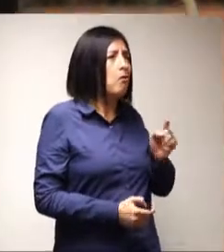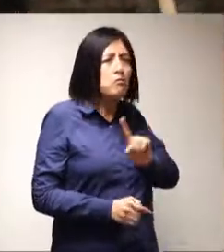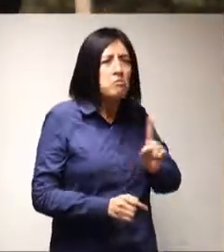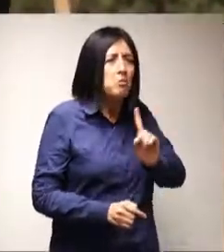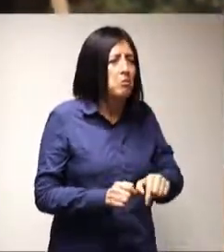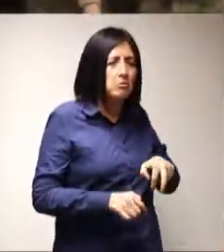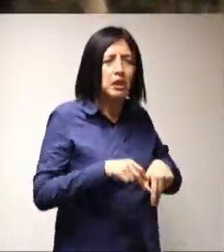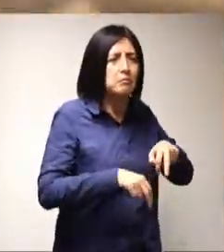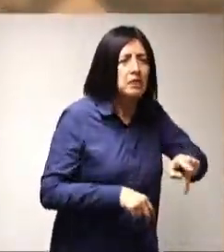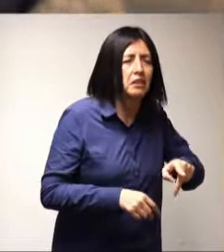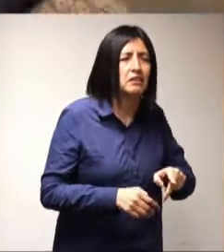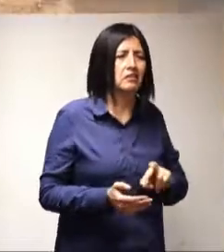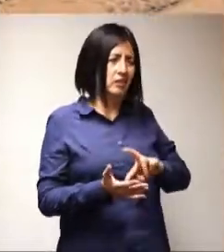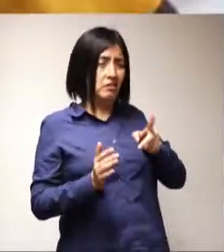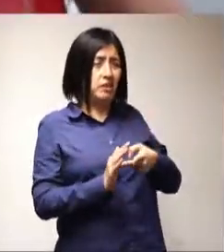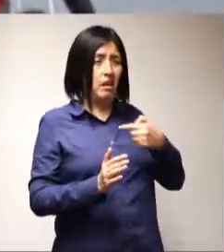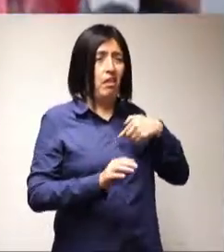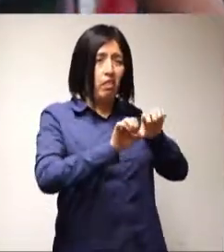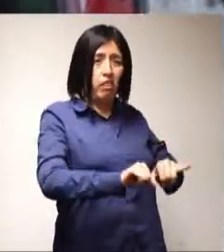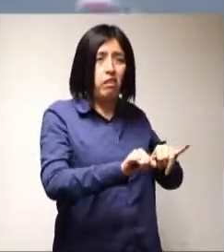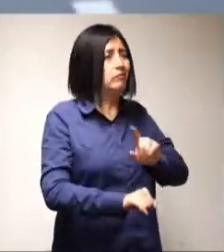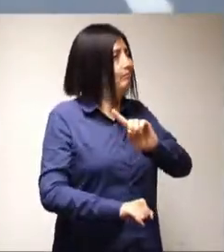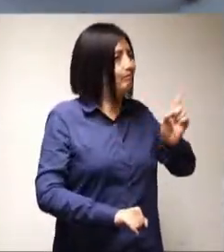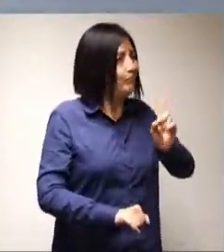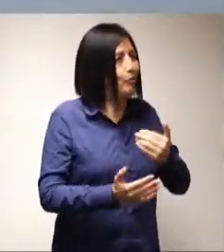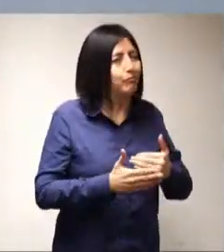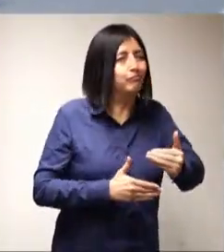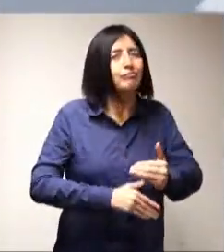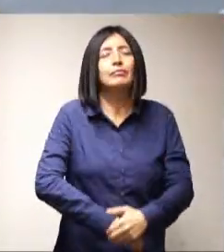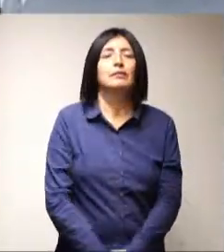no caminar no nos va a detener.